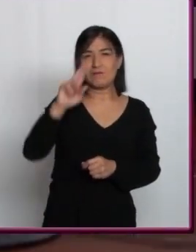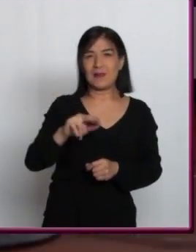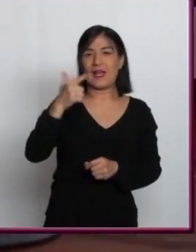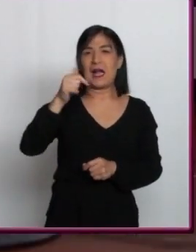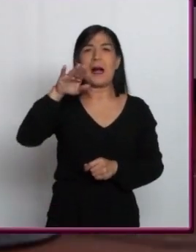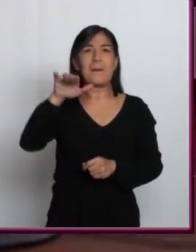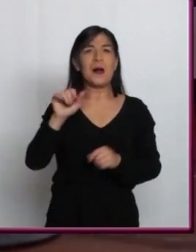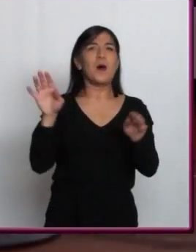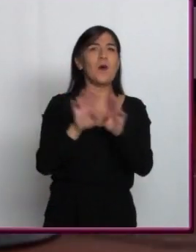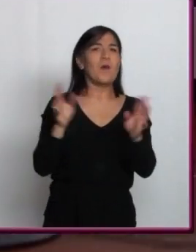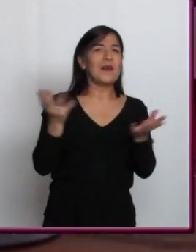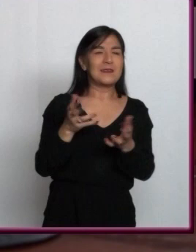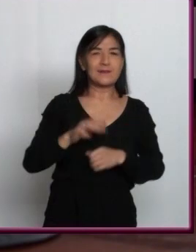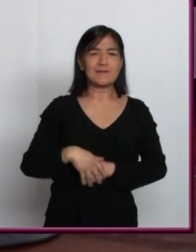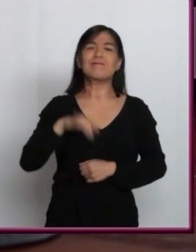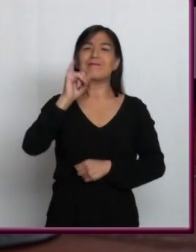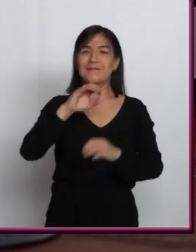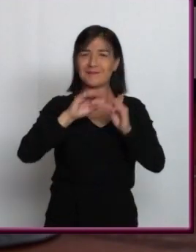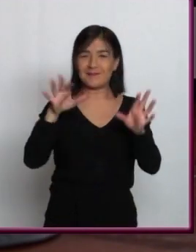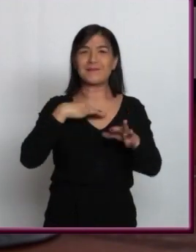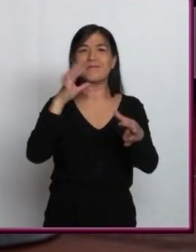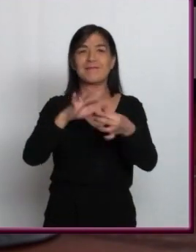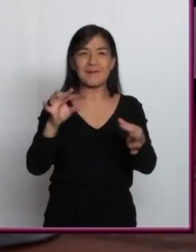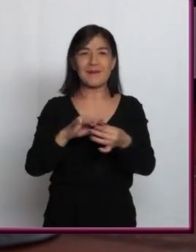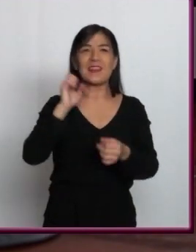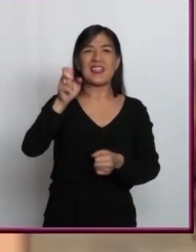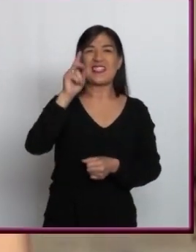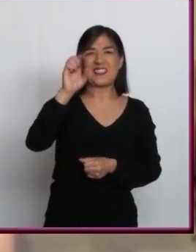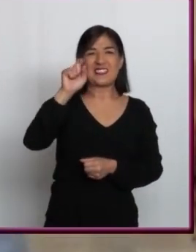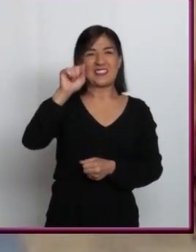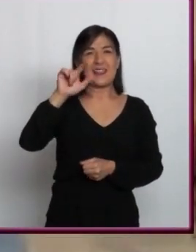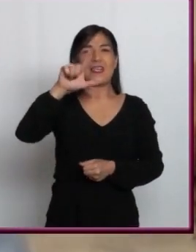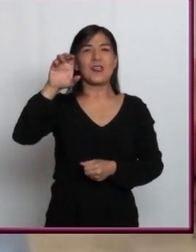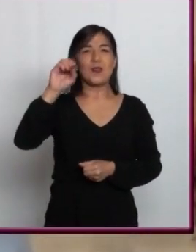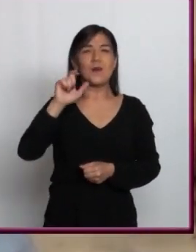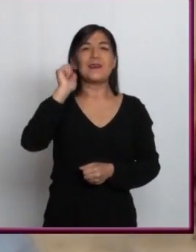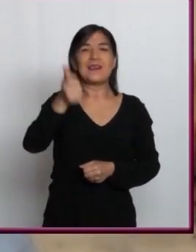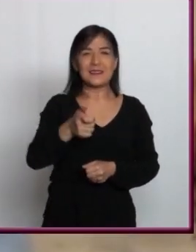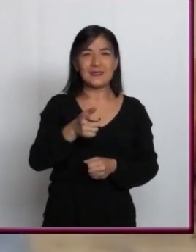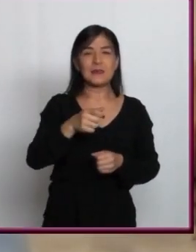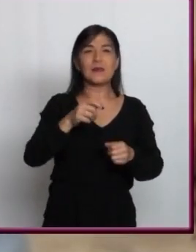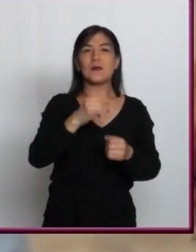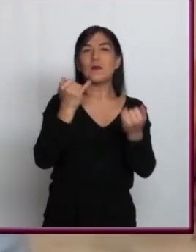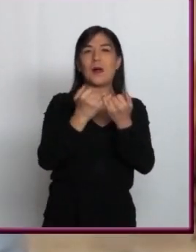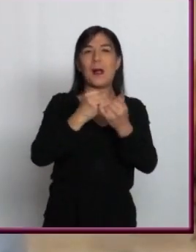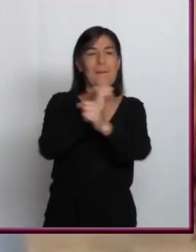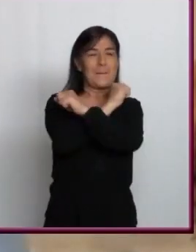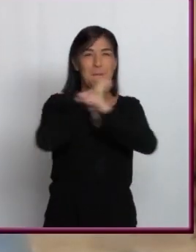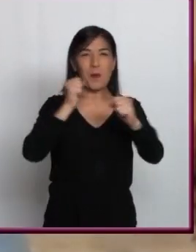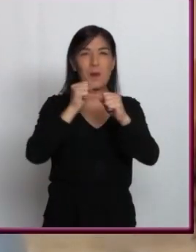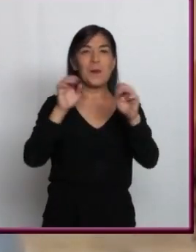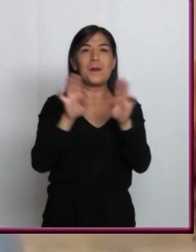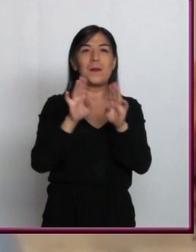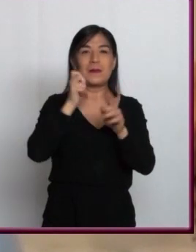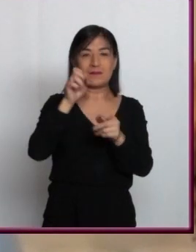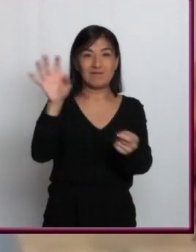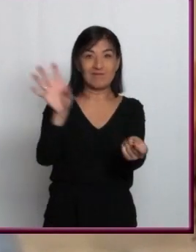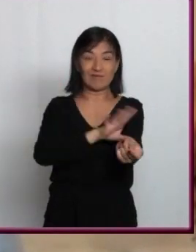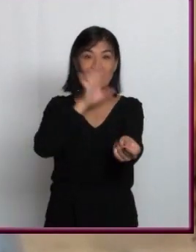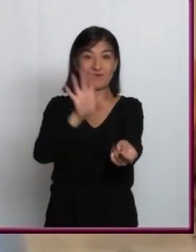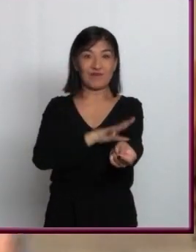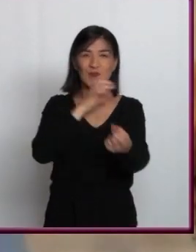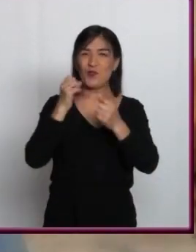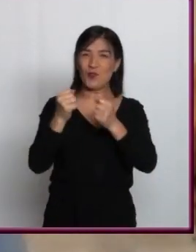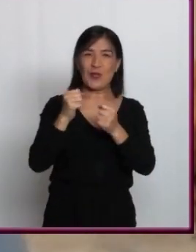modelan? Sí, claro que sí. Los destellos de rayos gamma son explosiones extremadamente energéticas